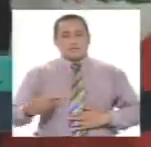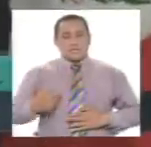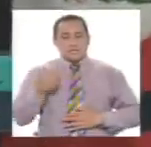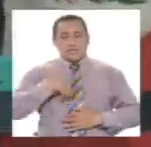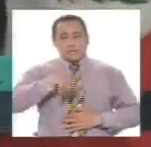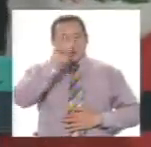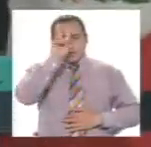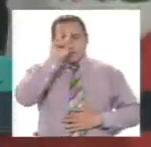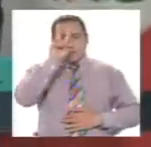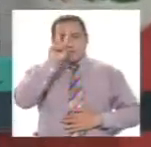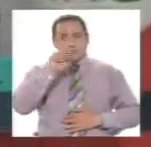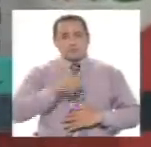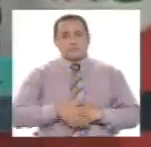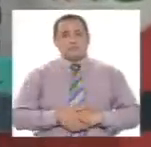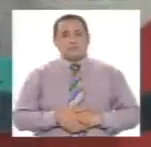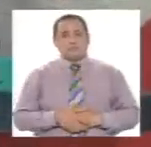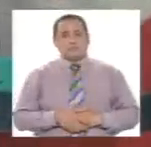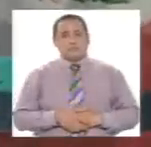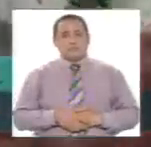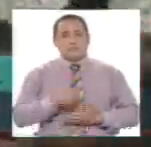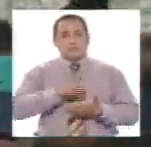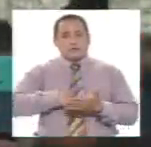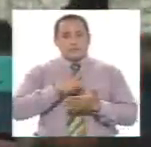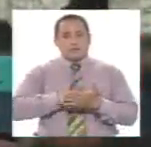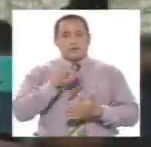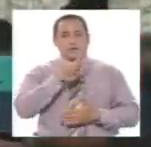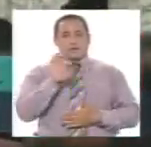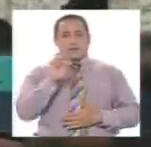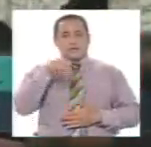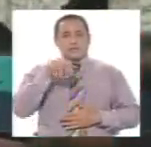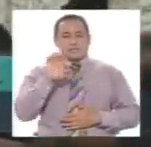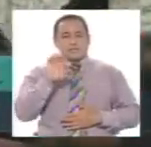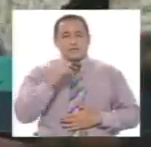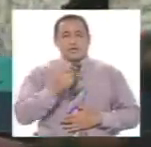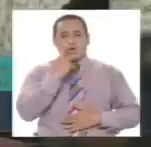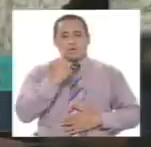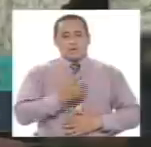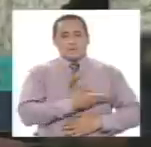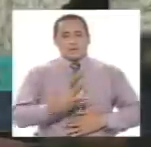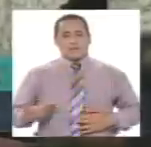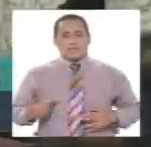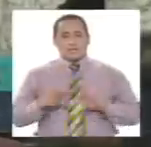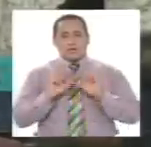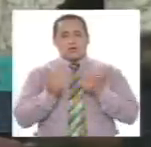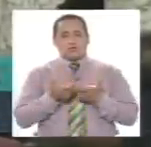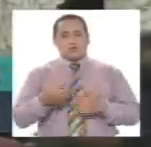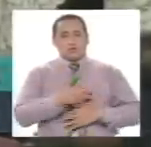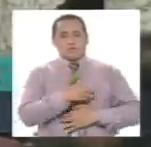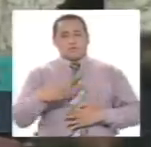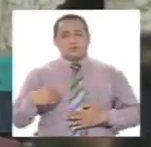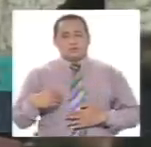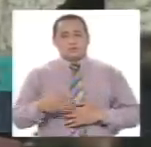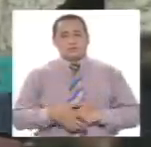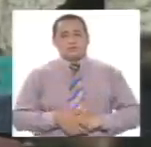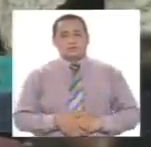Presidente Constitucional de la República. Rúbrica René Cornejo Díaz, Presidente del Consejo de Ministros.